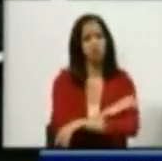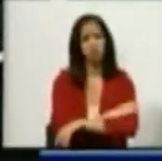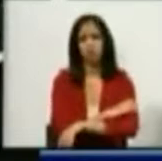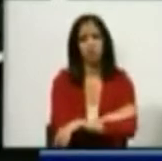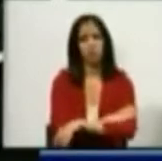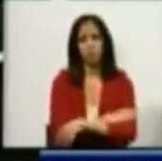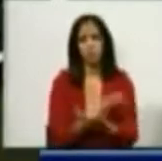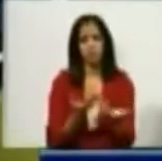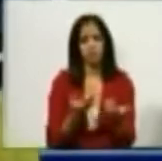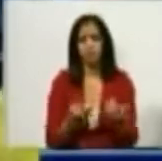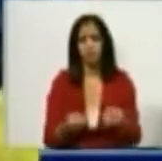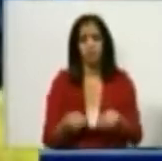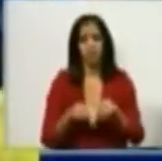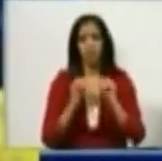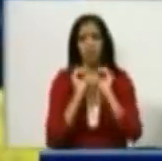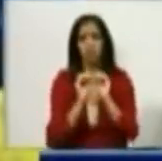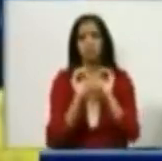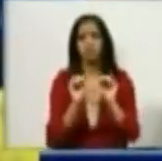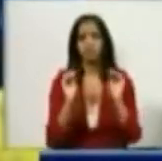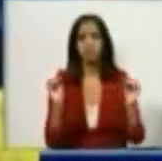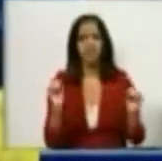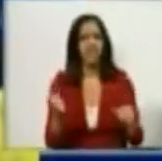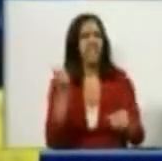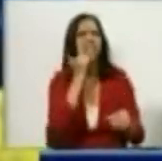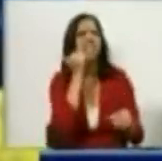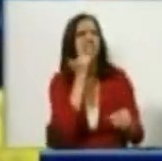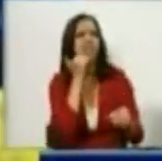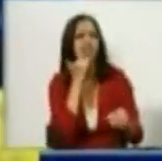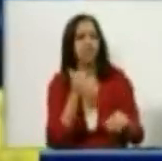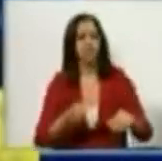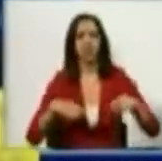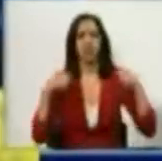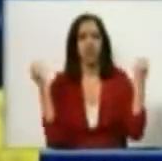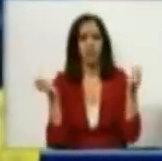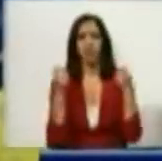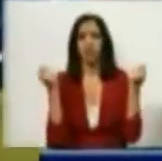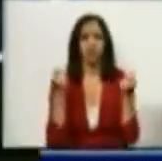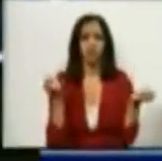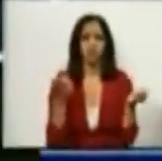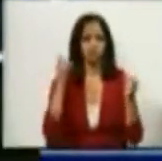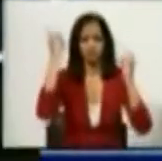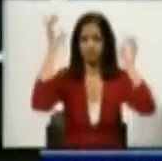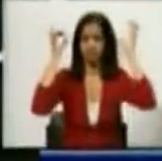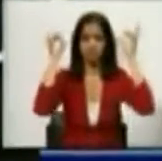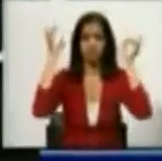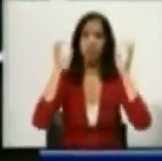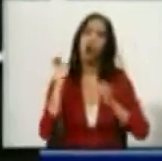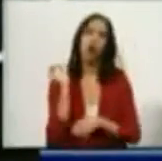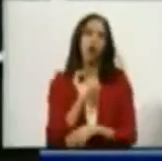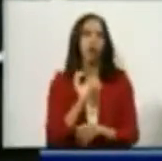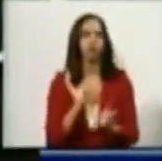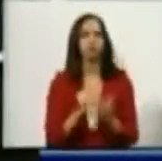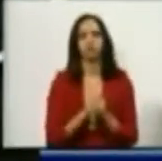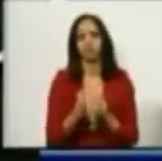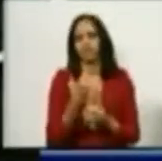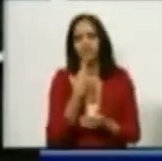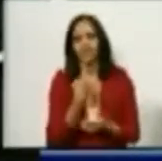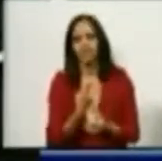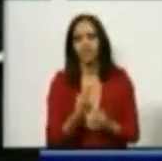la pasa llamando en a huelga generales colgadas de una nube de calder o lanzando